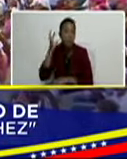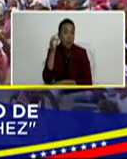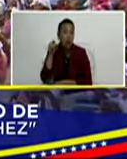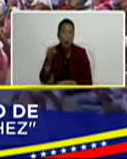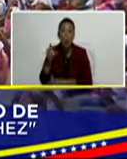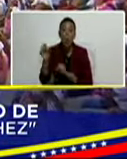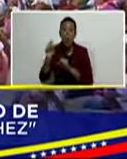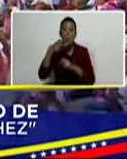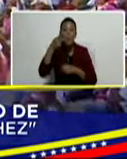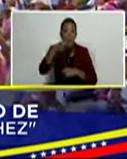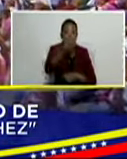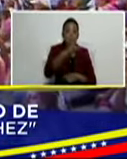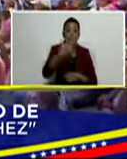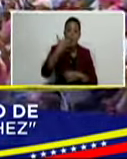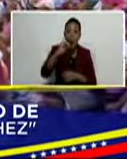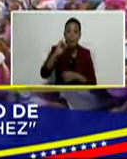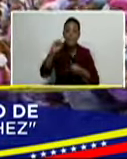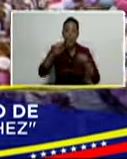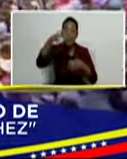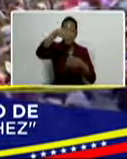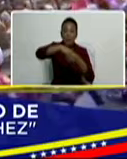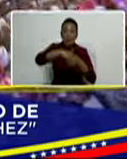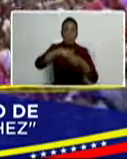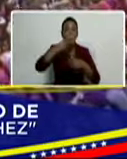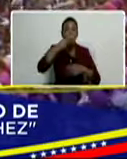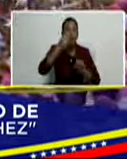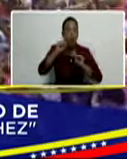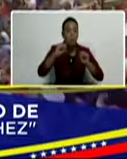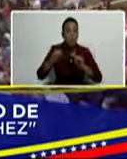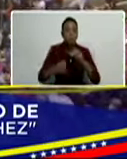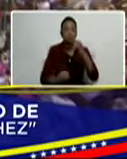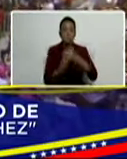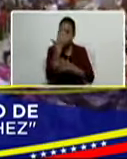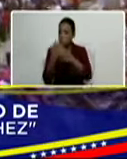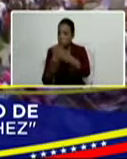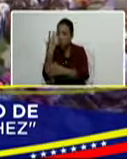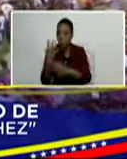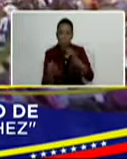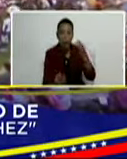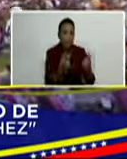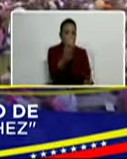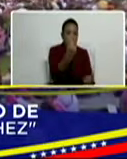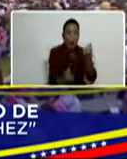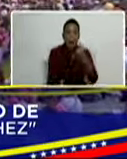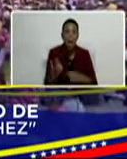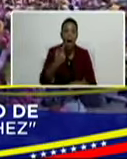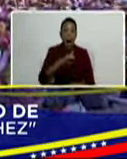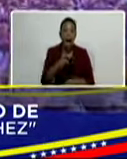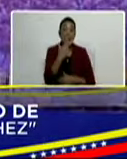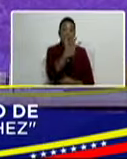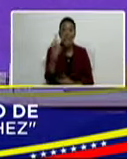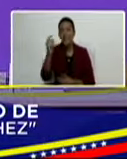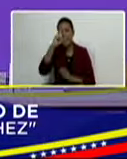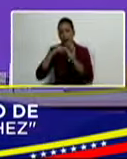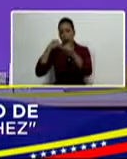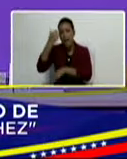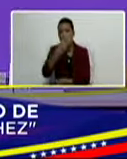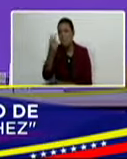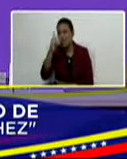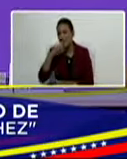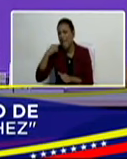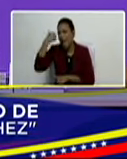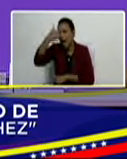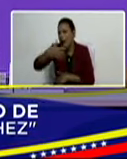Todos los movimientos sociales han surgido. Algunos tienen 30 años, 20